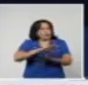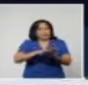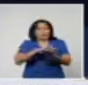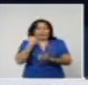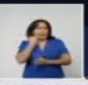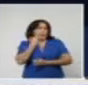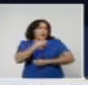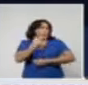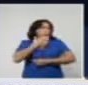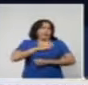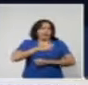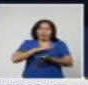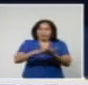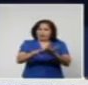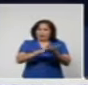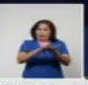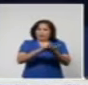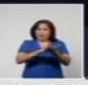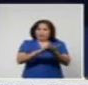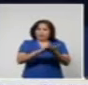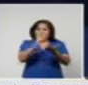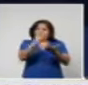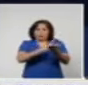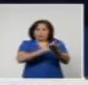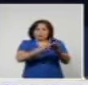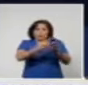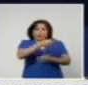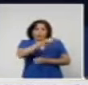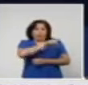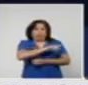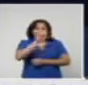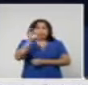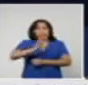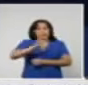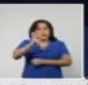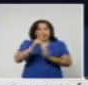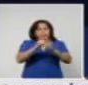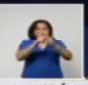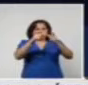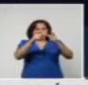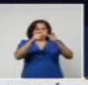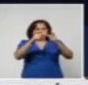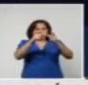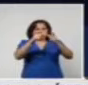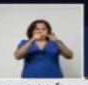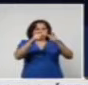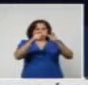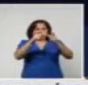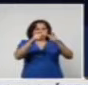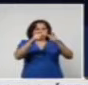diagnóstico. En los últimos 15 días este porciento se incrementa y el